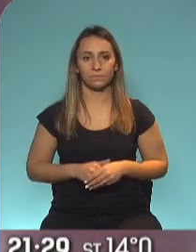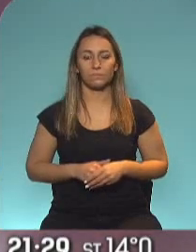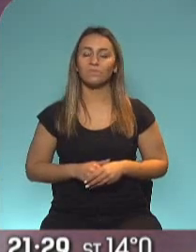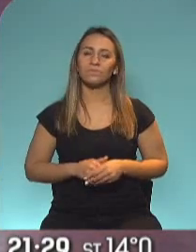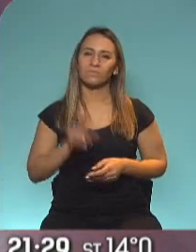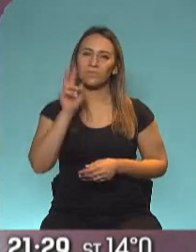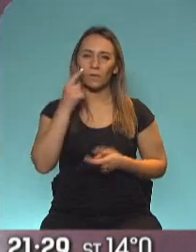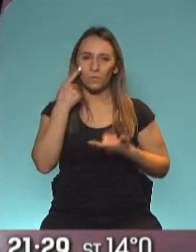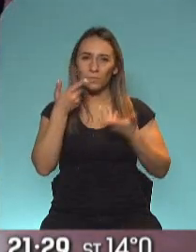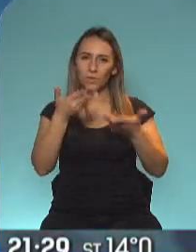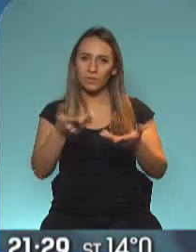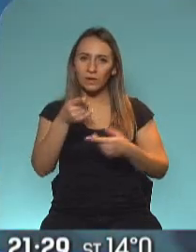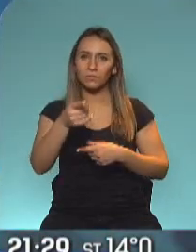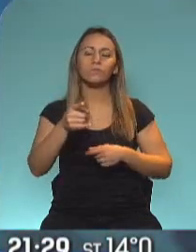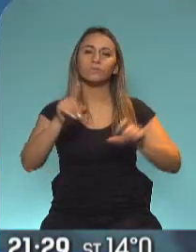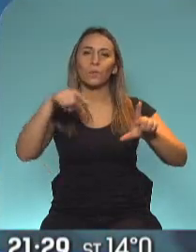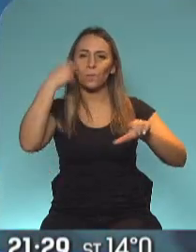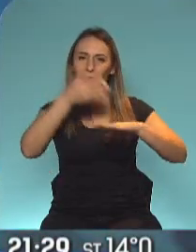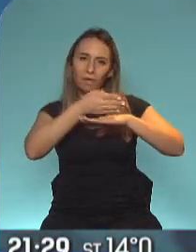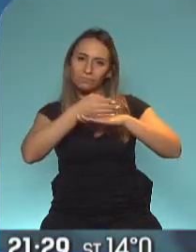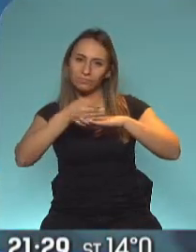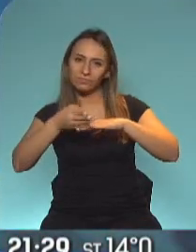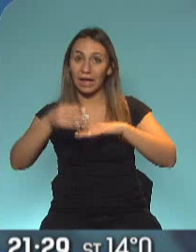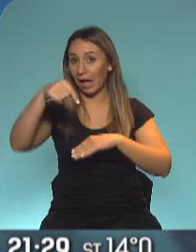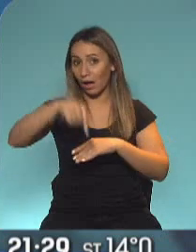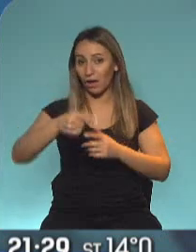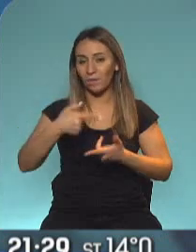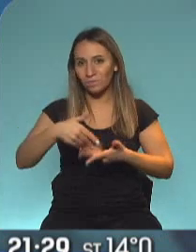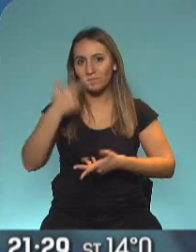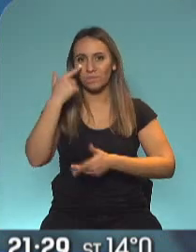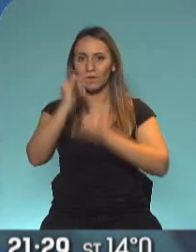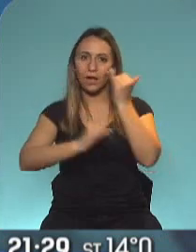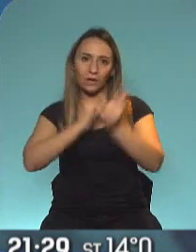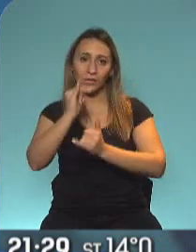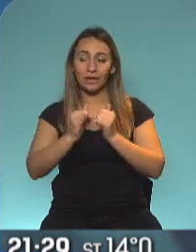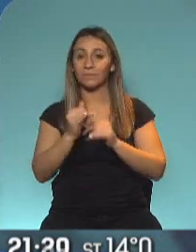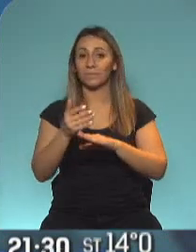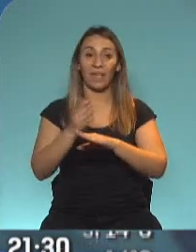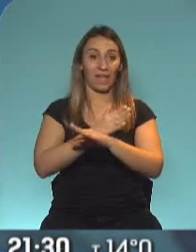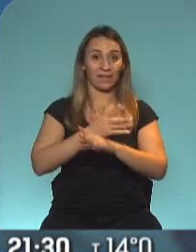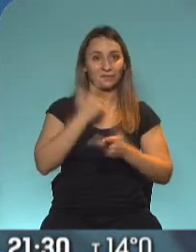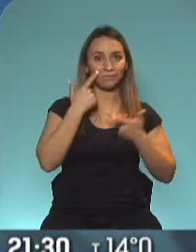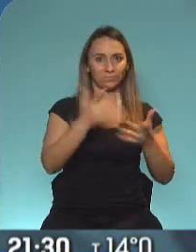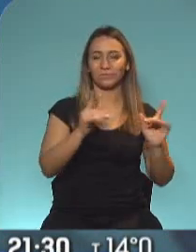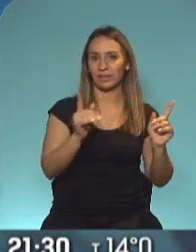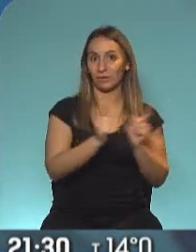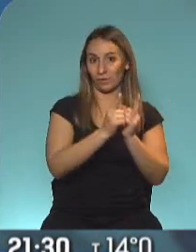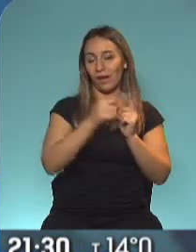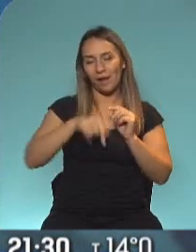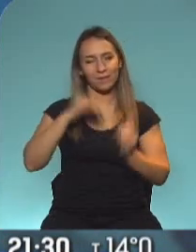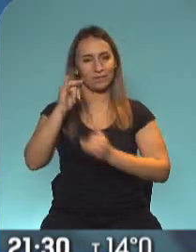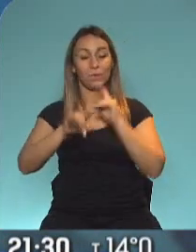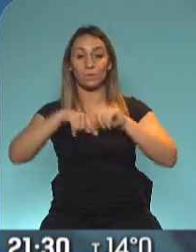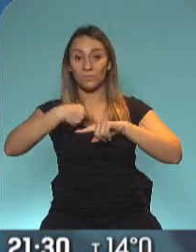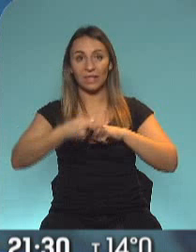Vemos imágenes de este segmento que vamos a tratar. Lo veíamos en el adelanto. Mañana es un día muy particular y